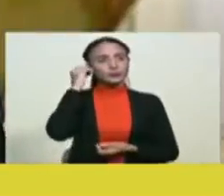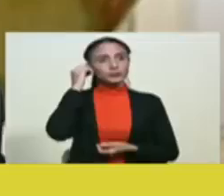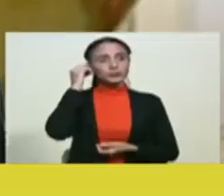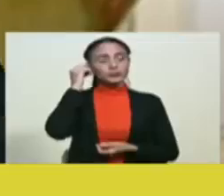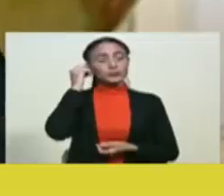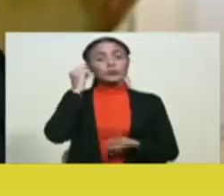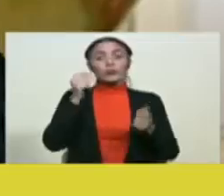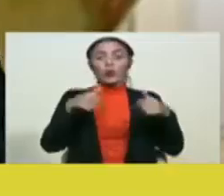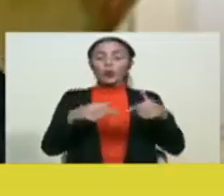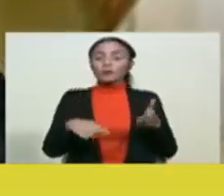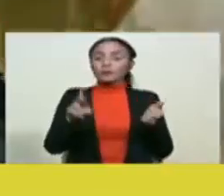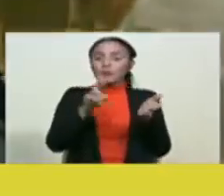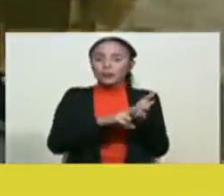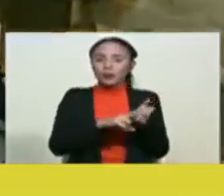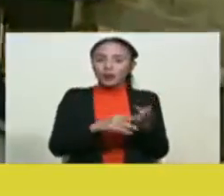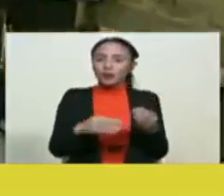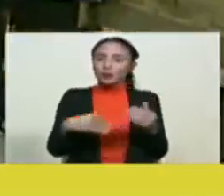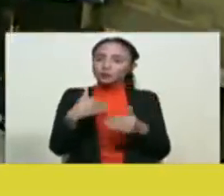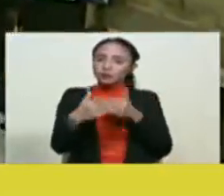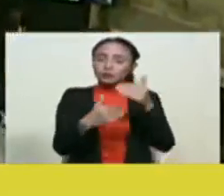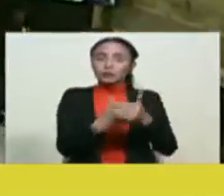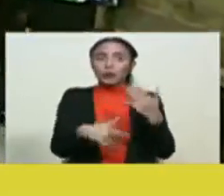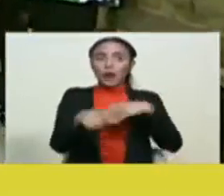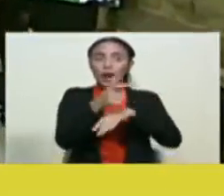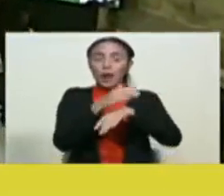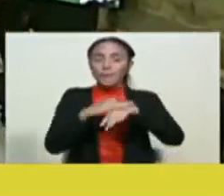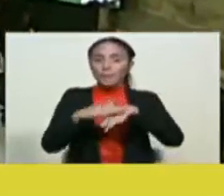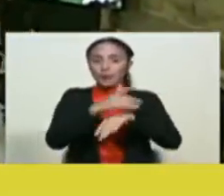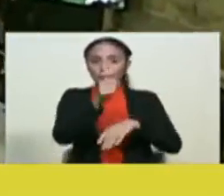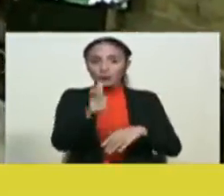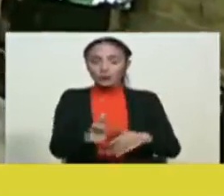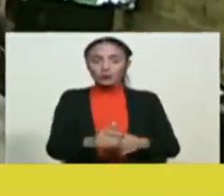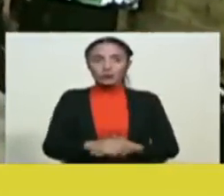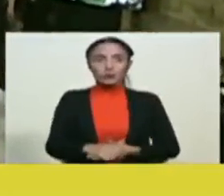hoy hemos ratificado una línea compañeros ministro